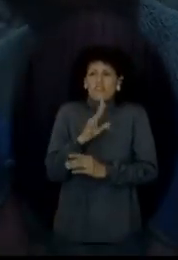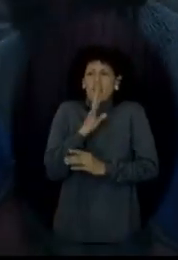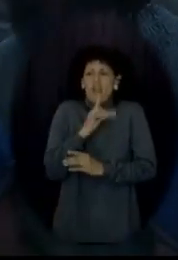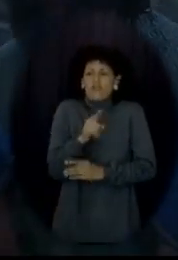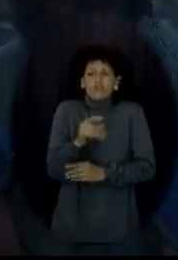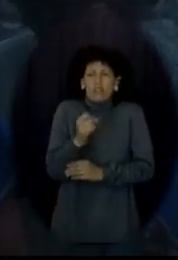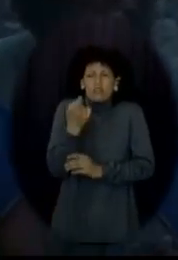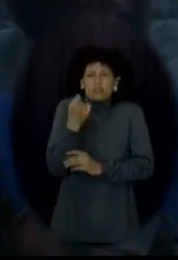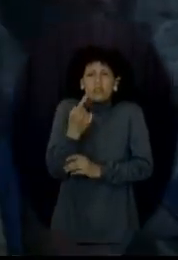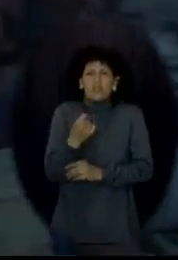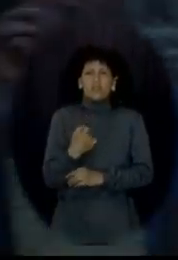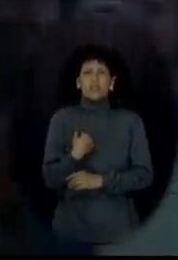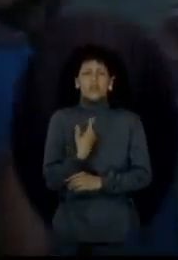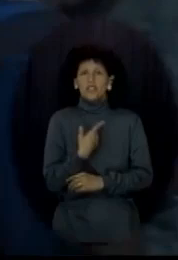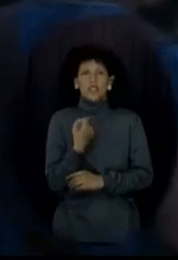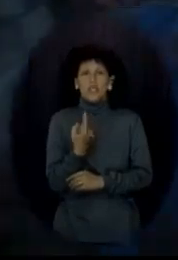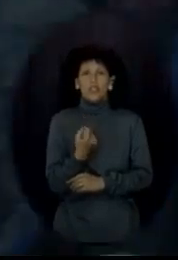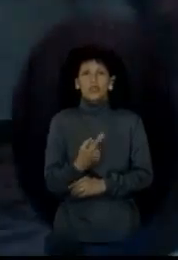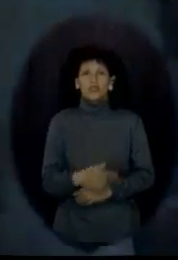estás hablando.